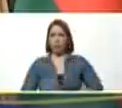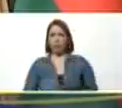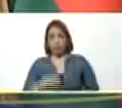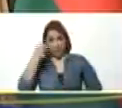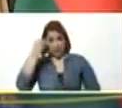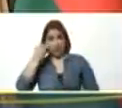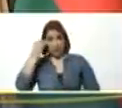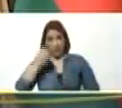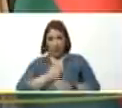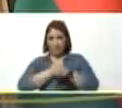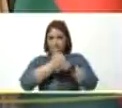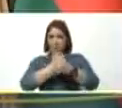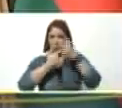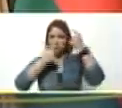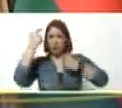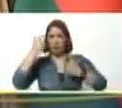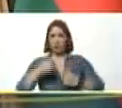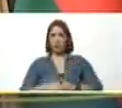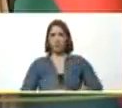nuestro amado comandante,